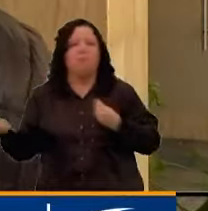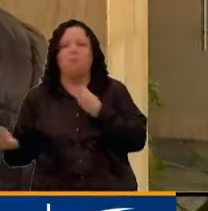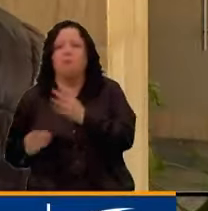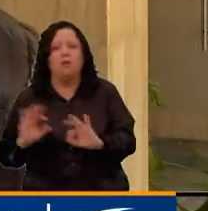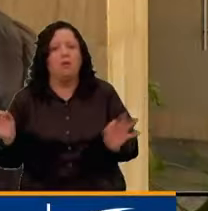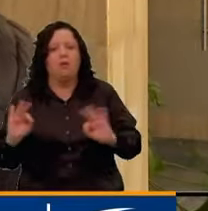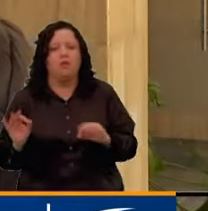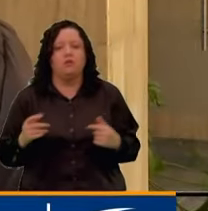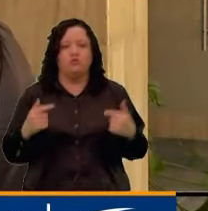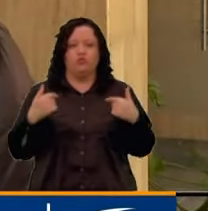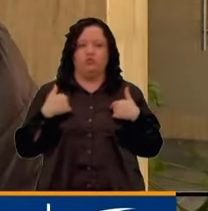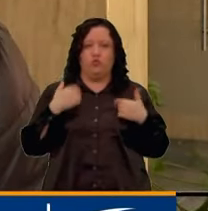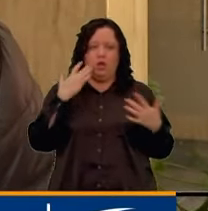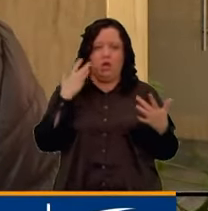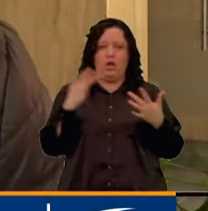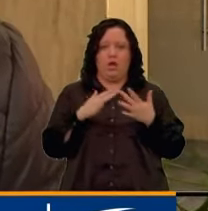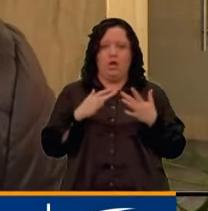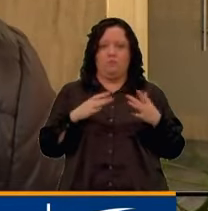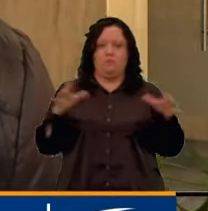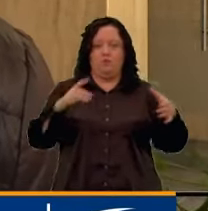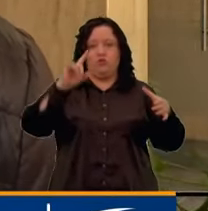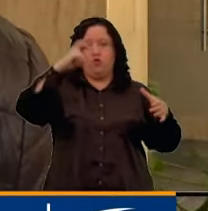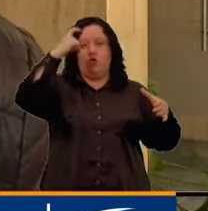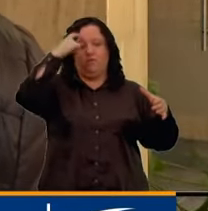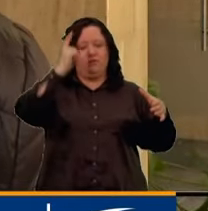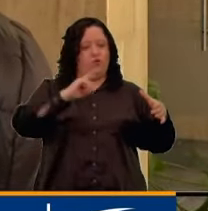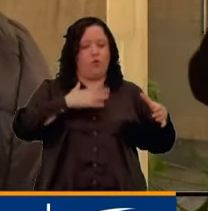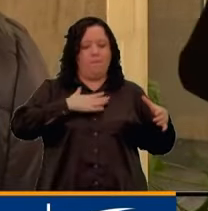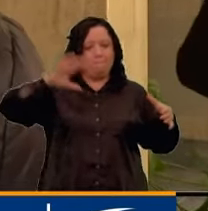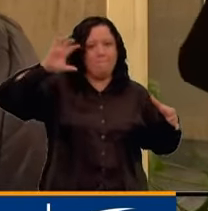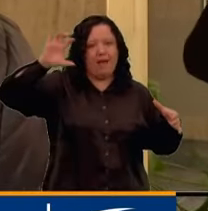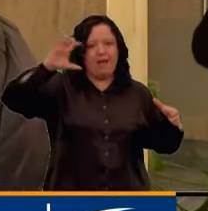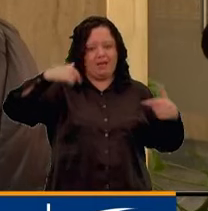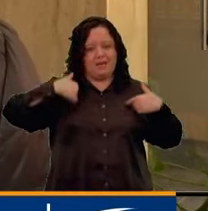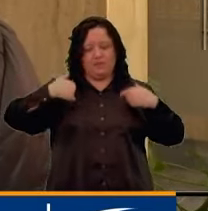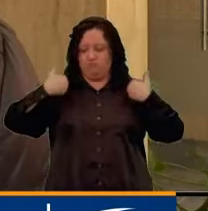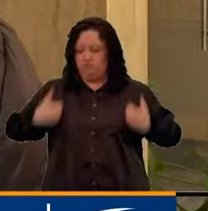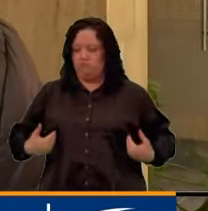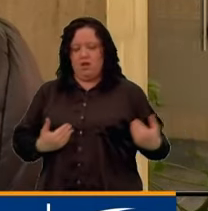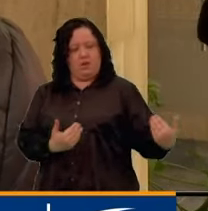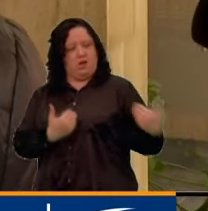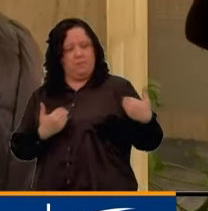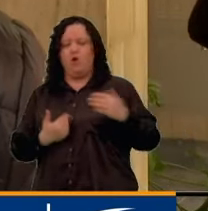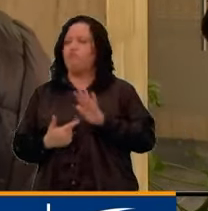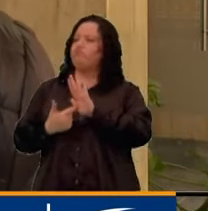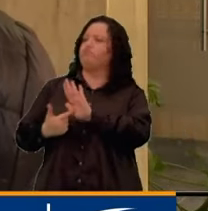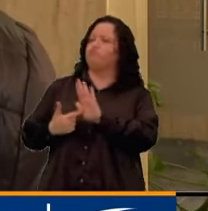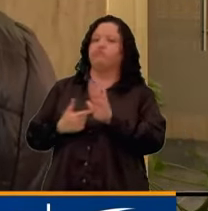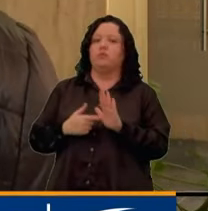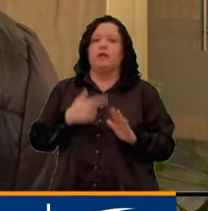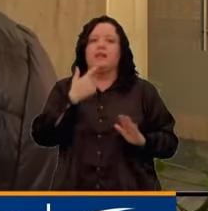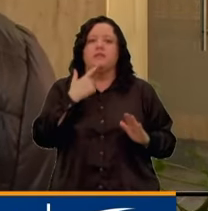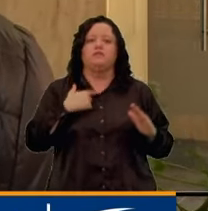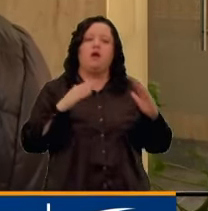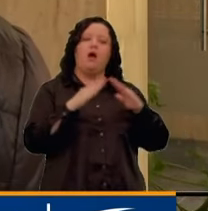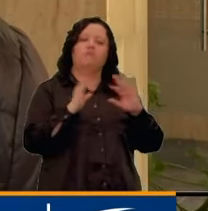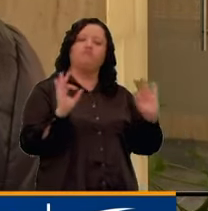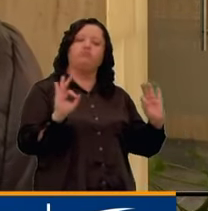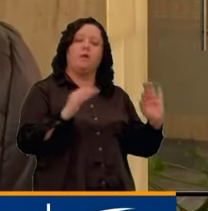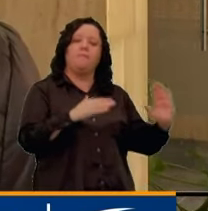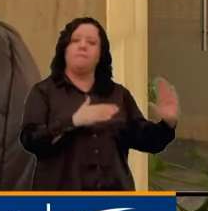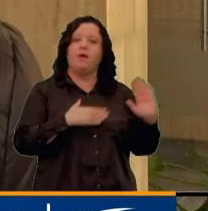no estaba representando un gobierno, yo estaba representando un país. Me prometieron una vivienda digna,